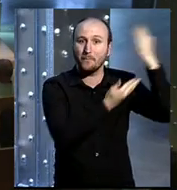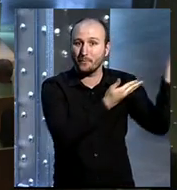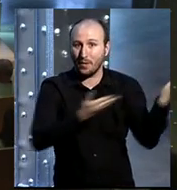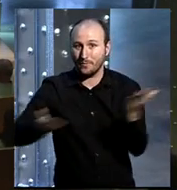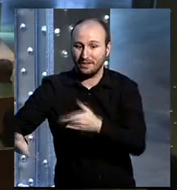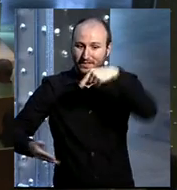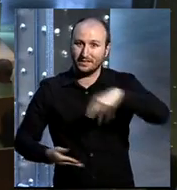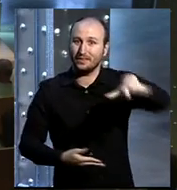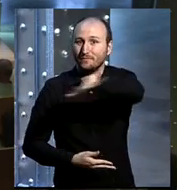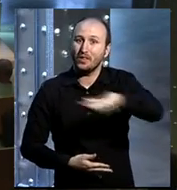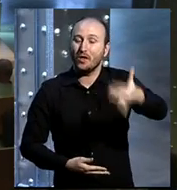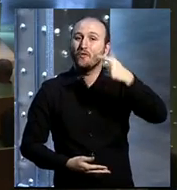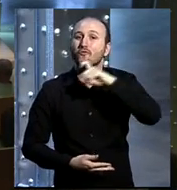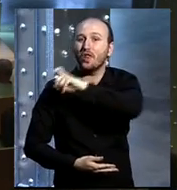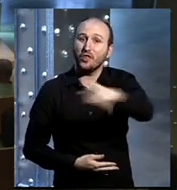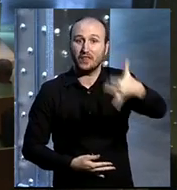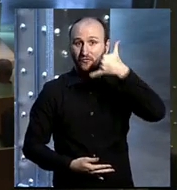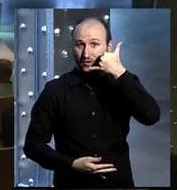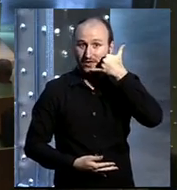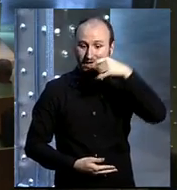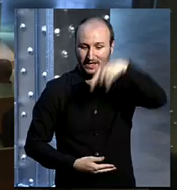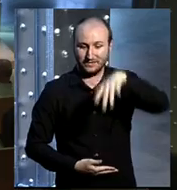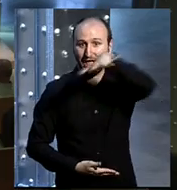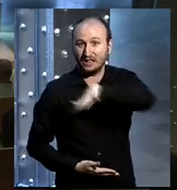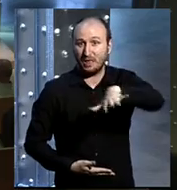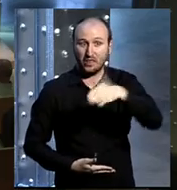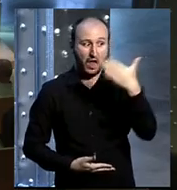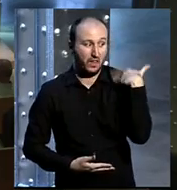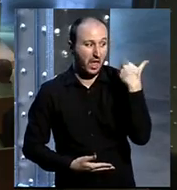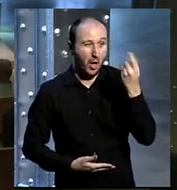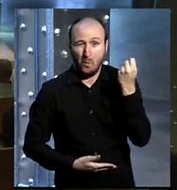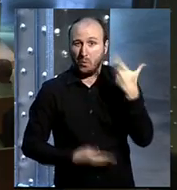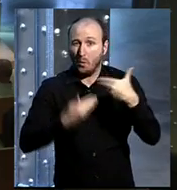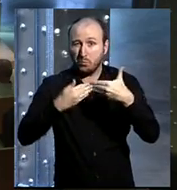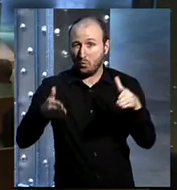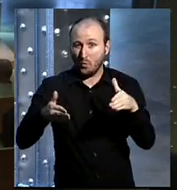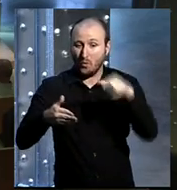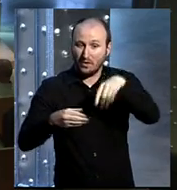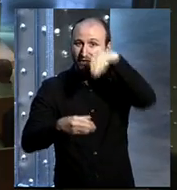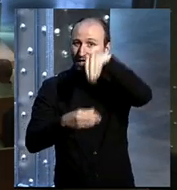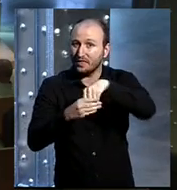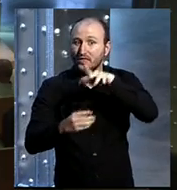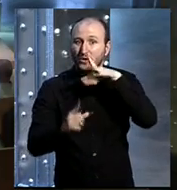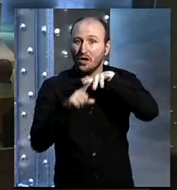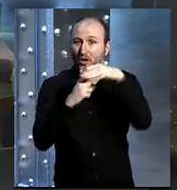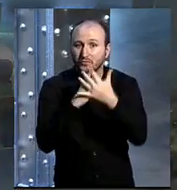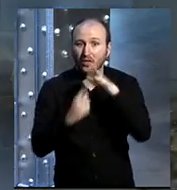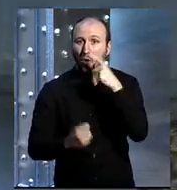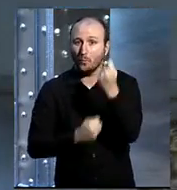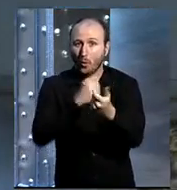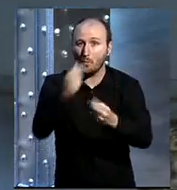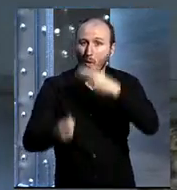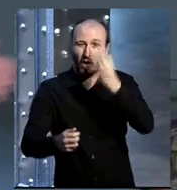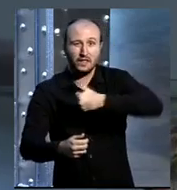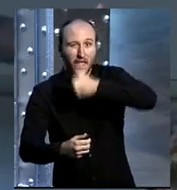Fundación Telefónica a este espacio que hemos inaugurado no hace mucho tiempo y que tiene una actividad cada vez más interesante y más